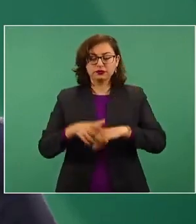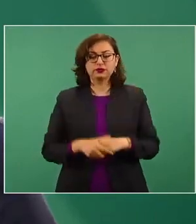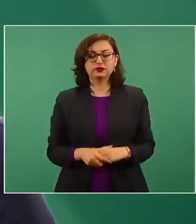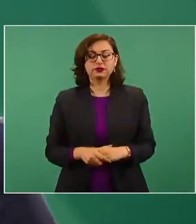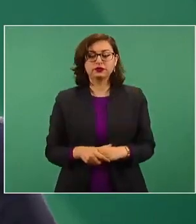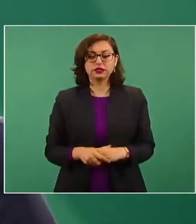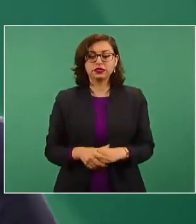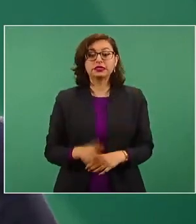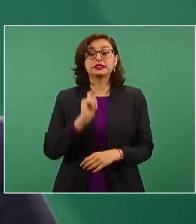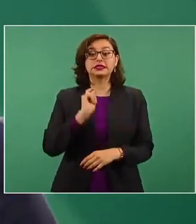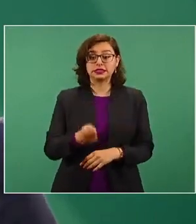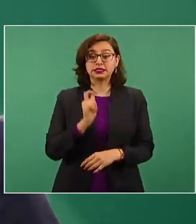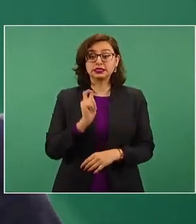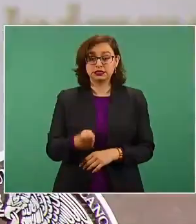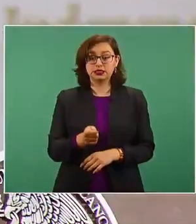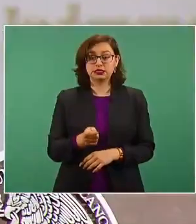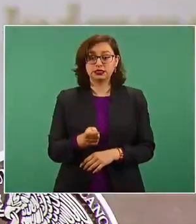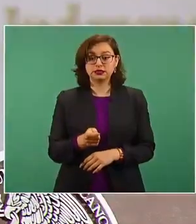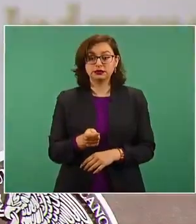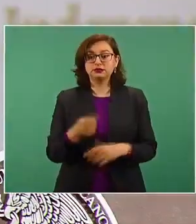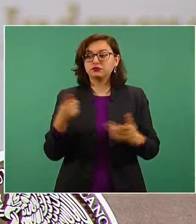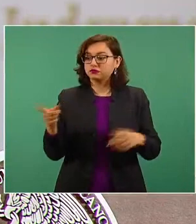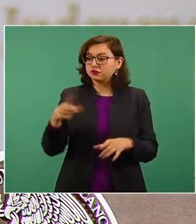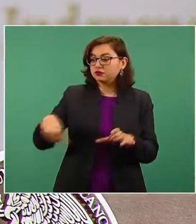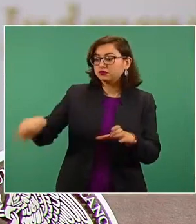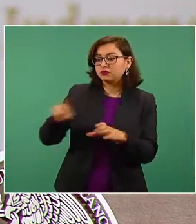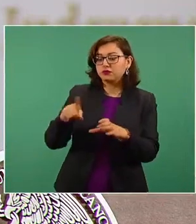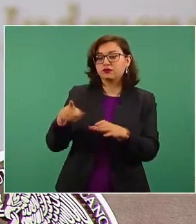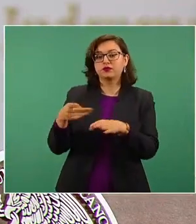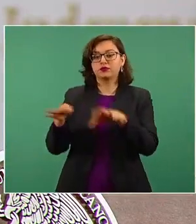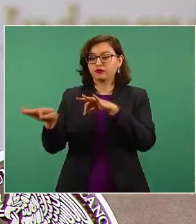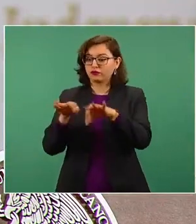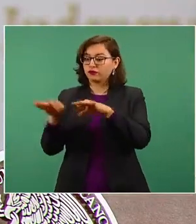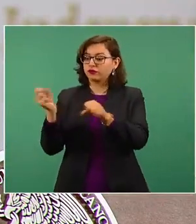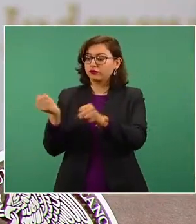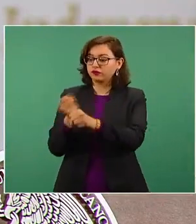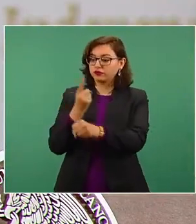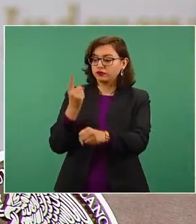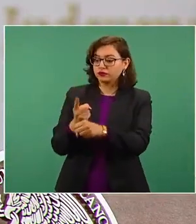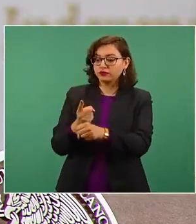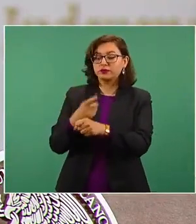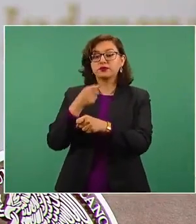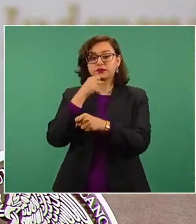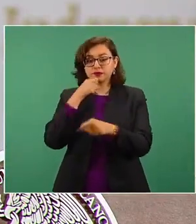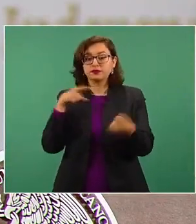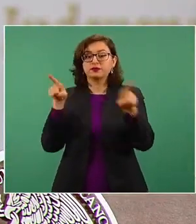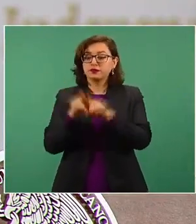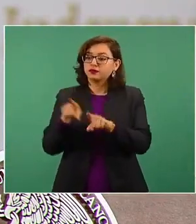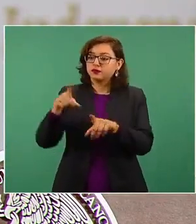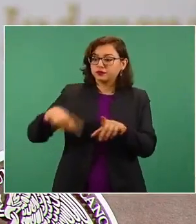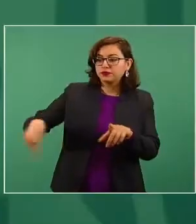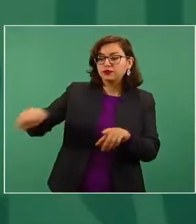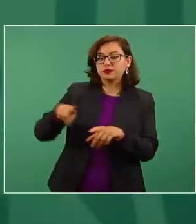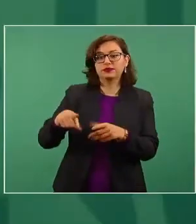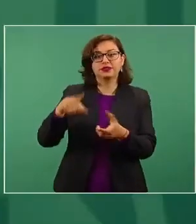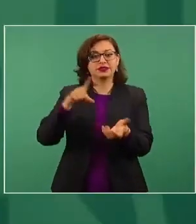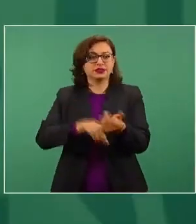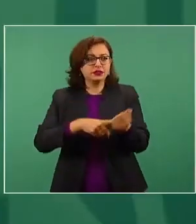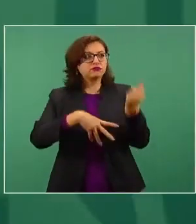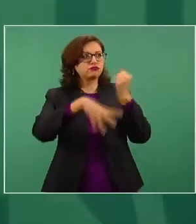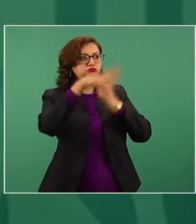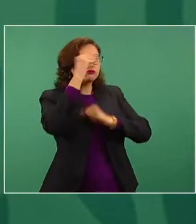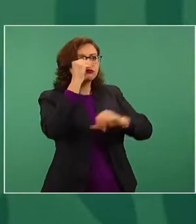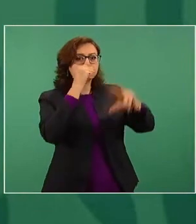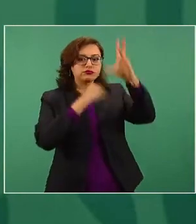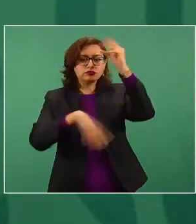Esto significa no nada más darles oportunidades para trabajar, sino también se van formando de la mano,